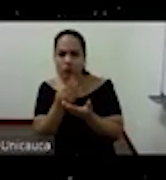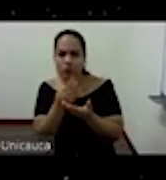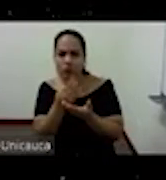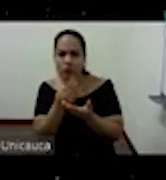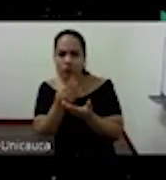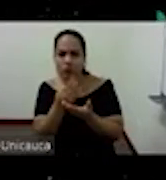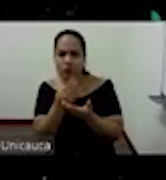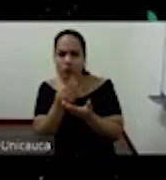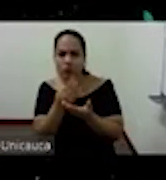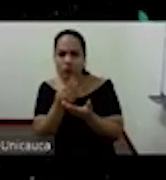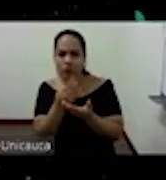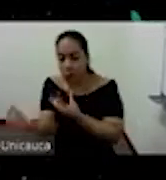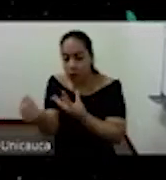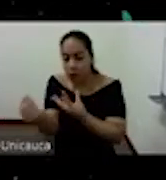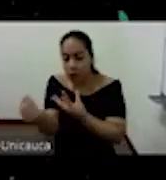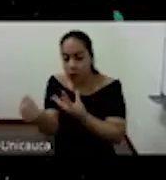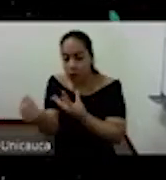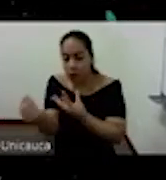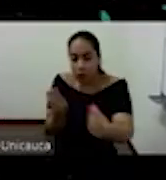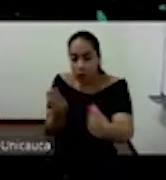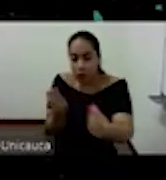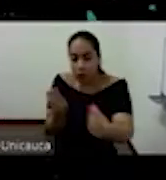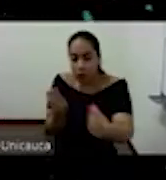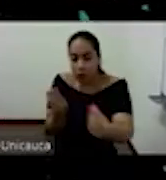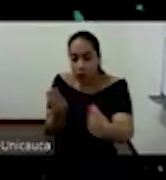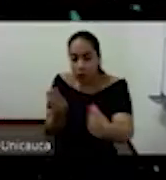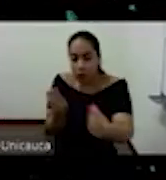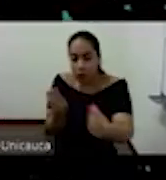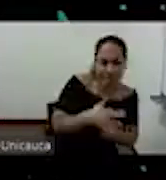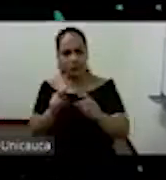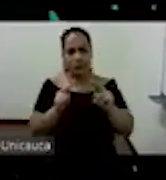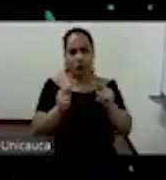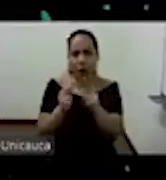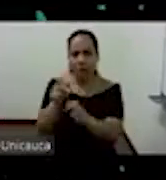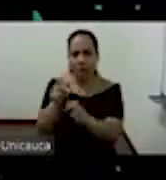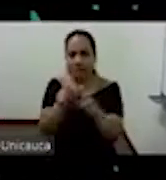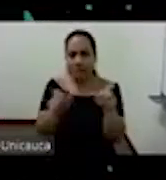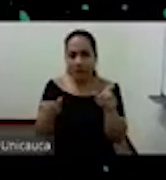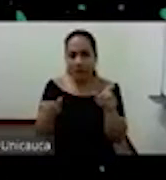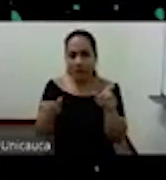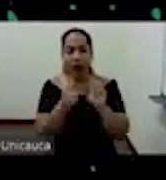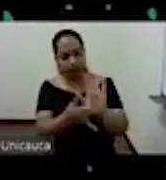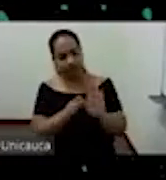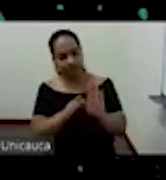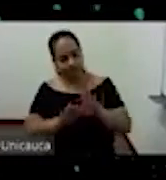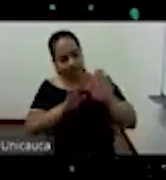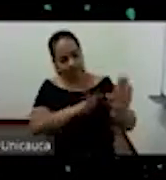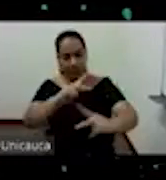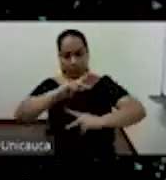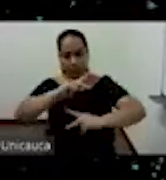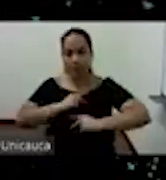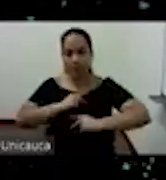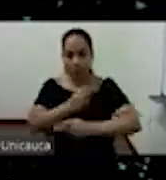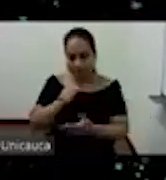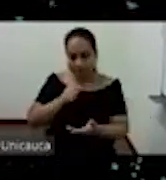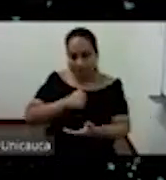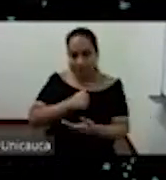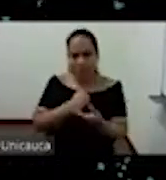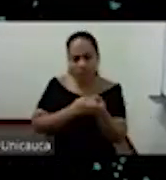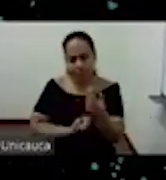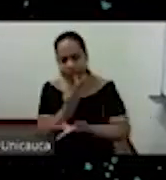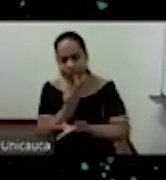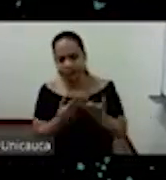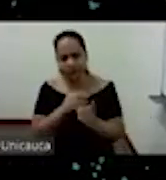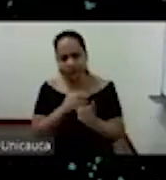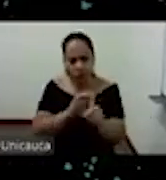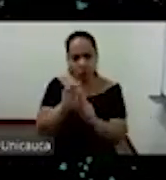sociales oprimidos se den a conocer al mundo y lo representen como propio bajo sus propios términos, para